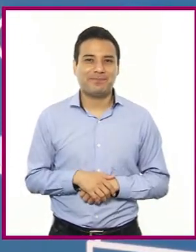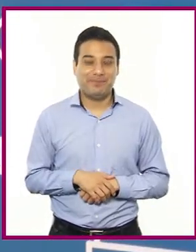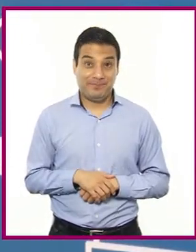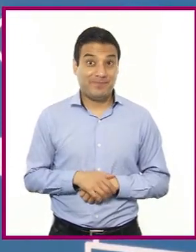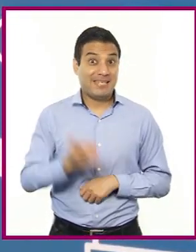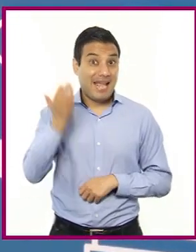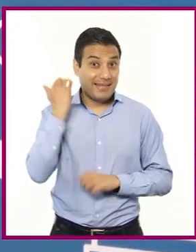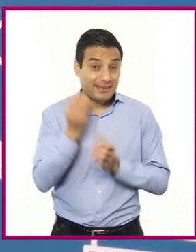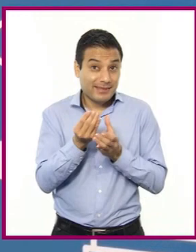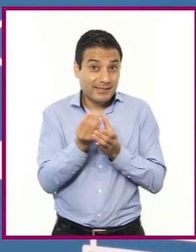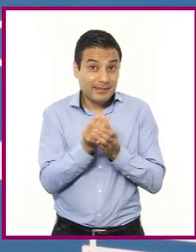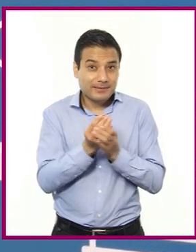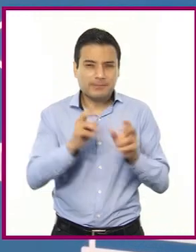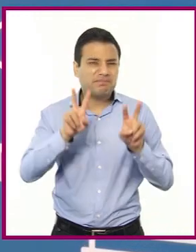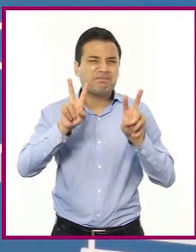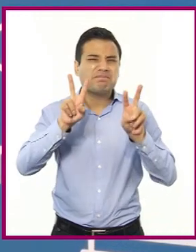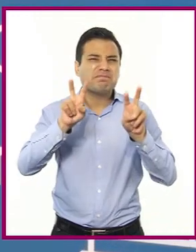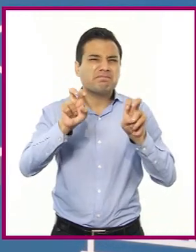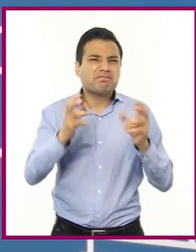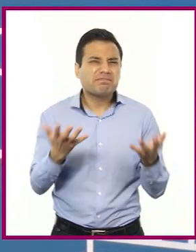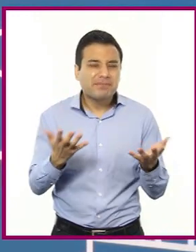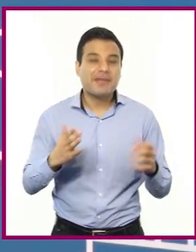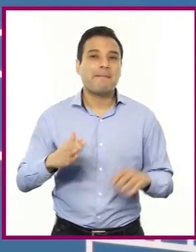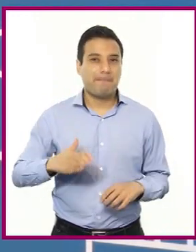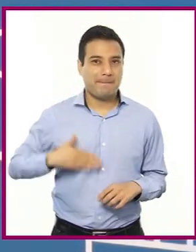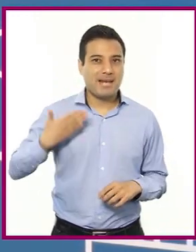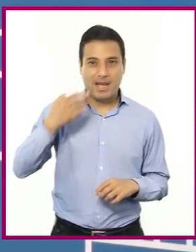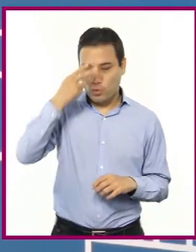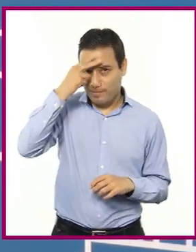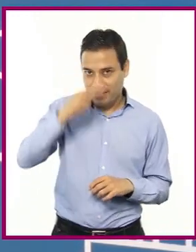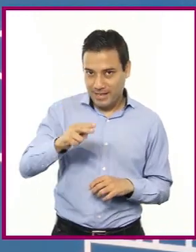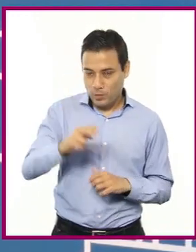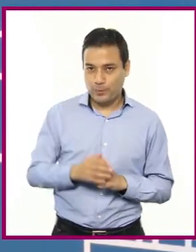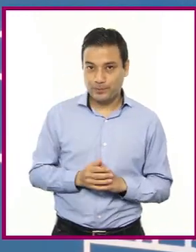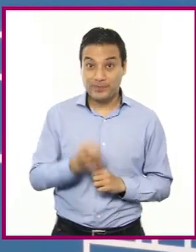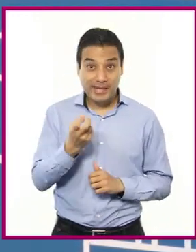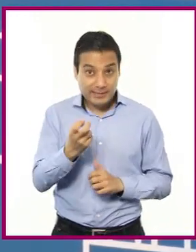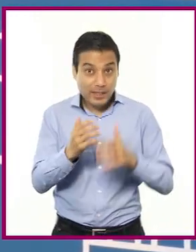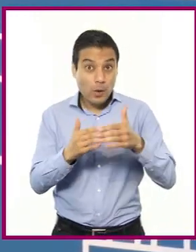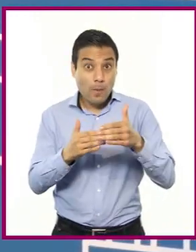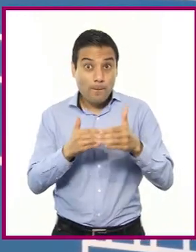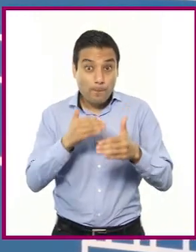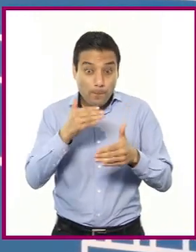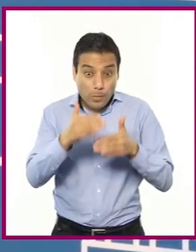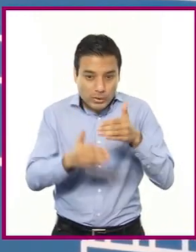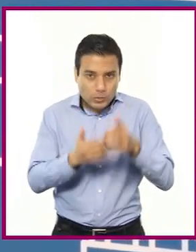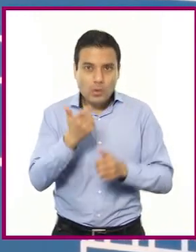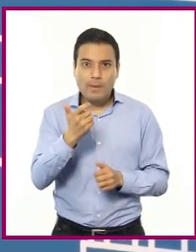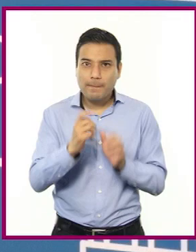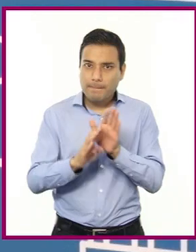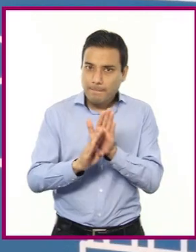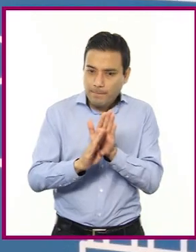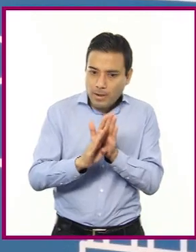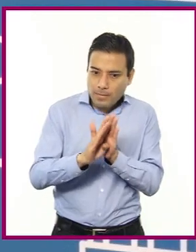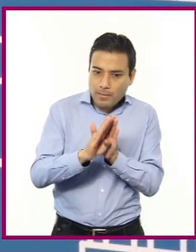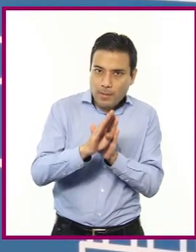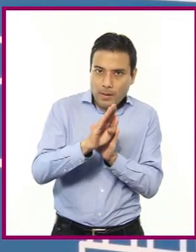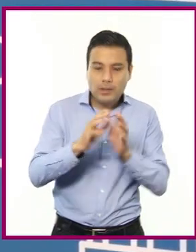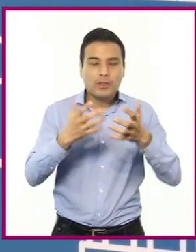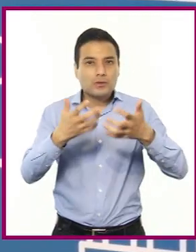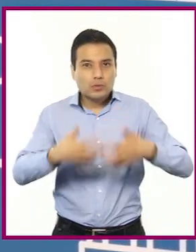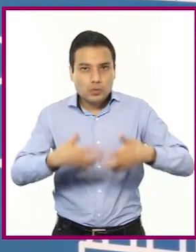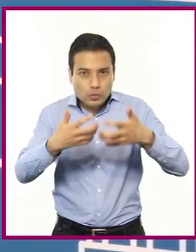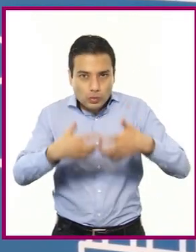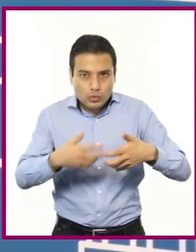estudiamos en la sesión anterior fue el milagro mexicano, proceso que significó el crecimiento económico y la modernización de la industria y